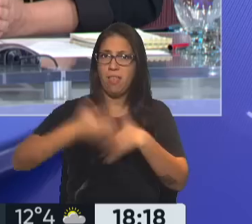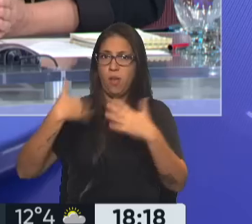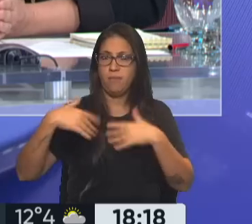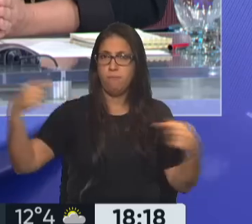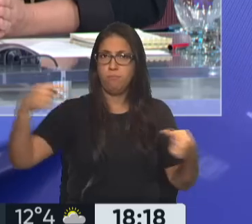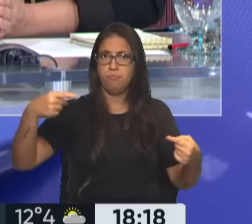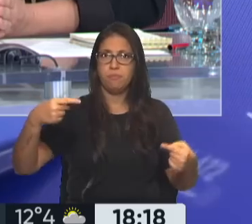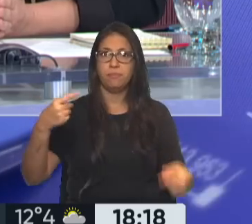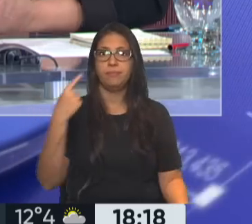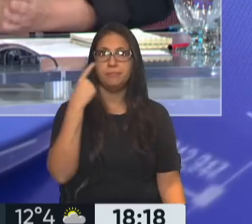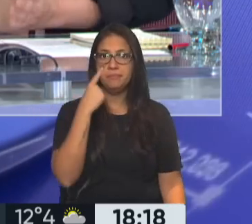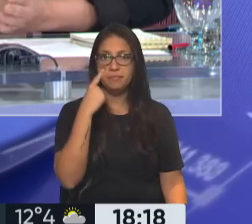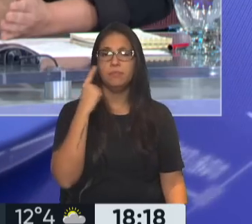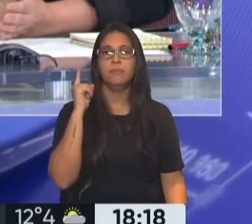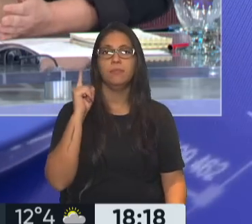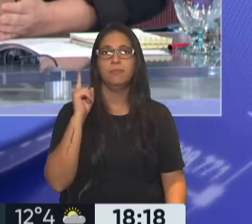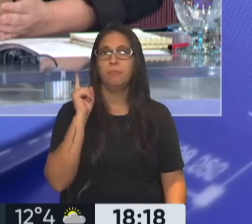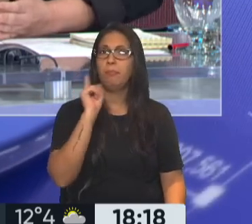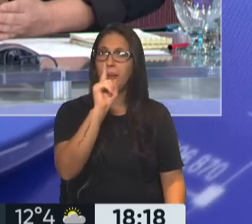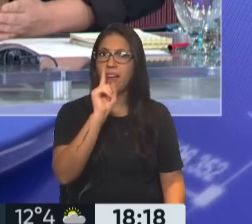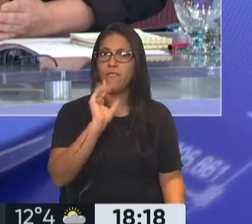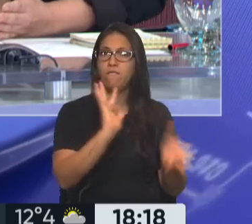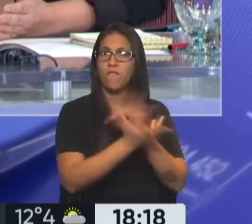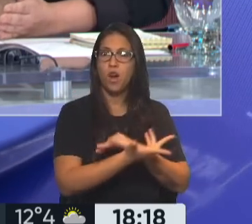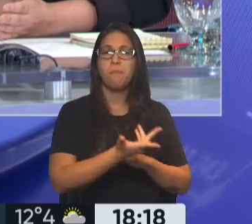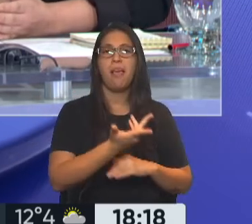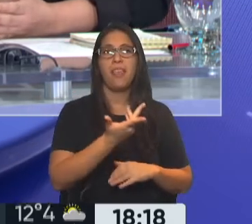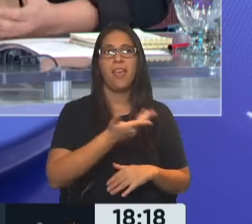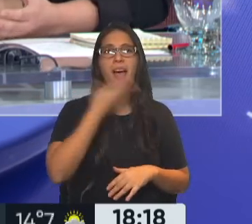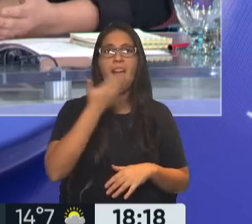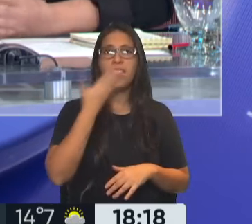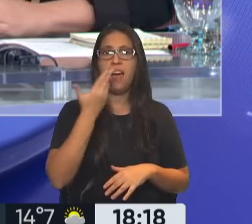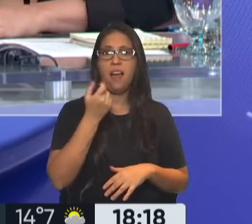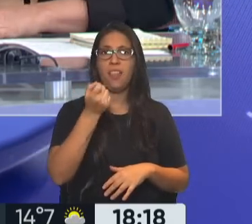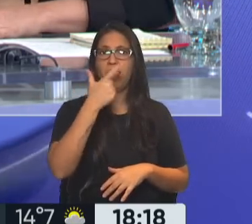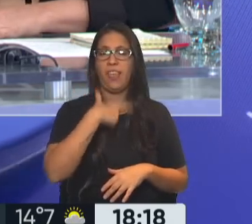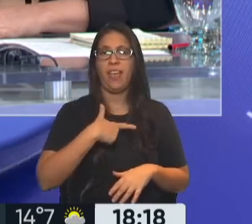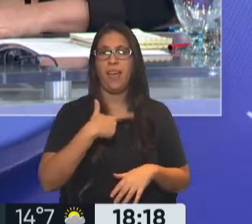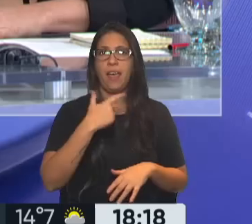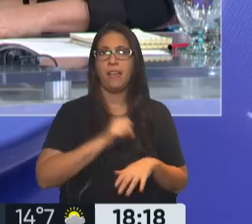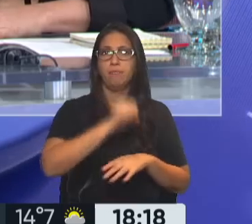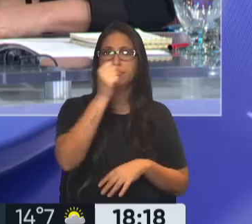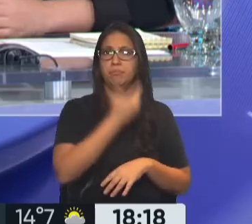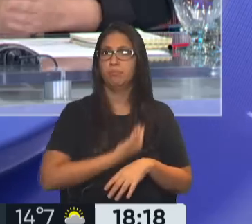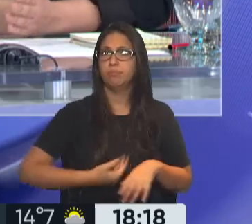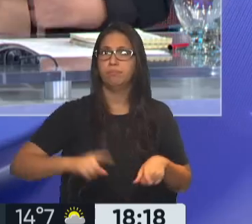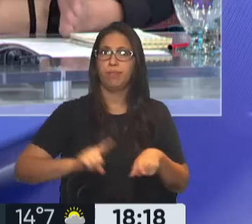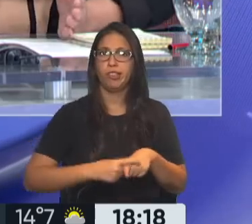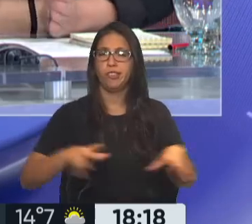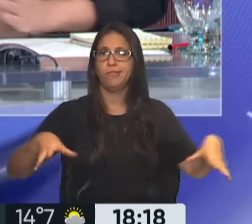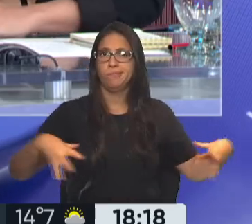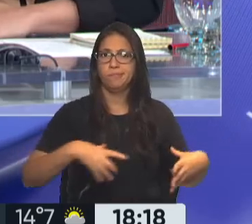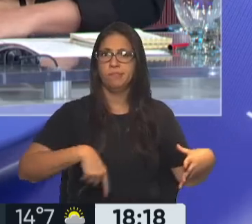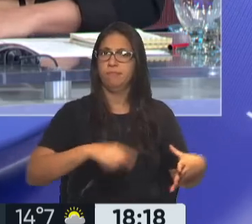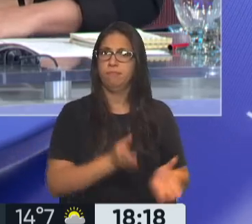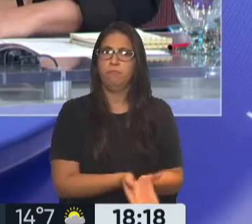pero sí lo cierto es cómo se ha endurecido, si se quiere, este discurso en la dirigencia política, y me parece que ahí sí va a